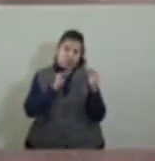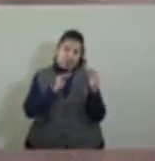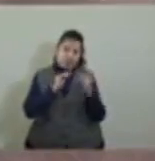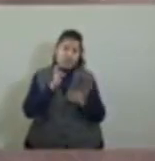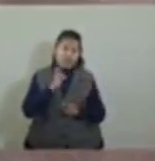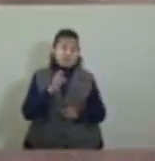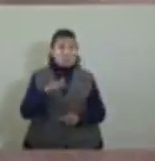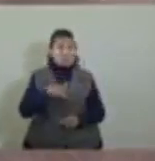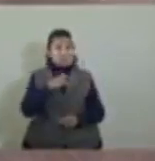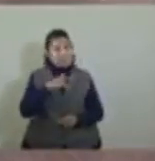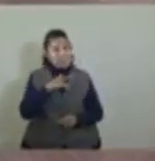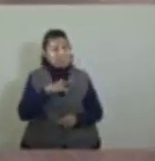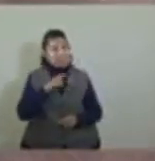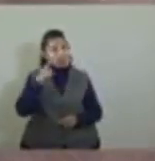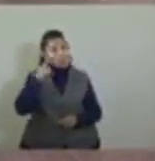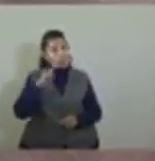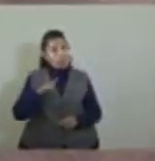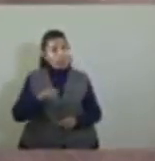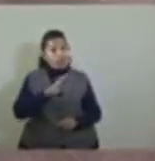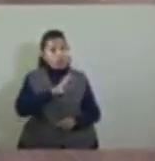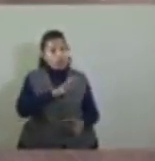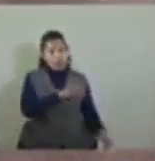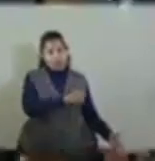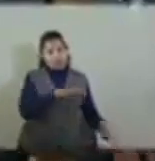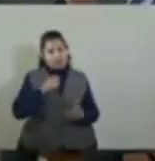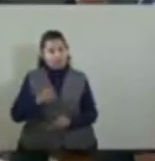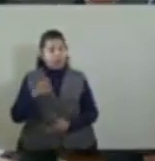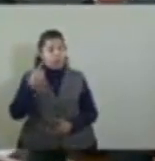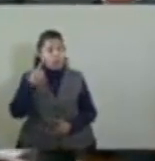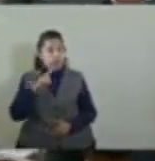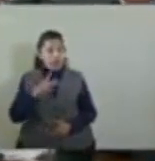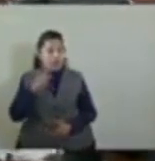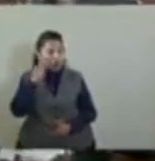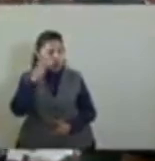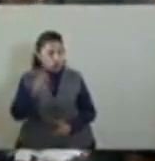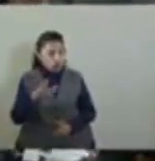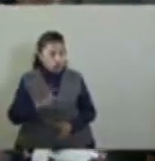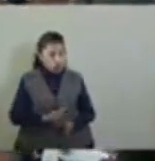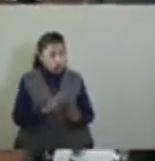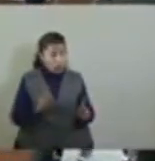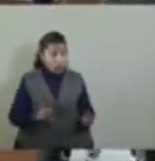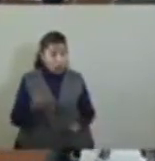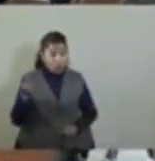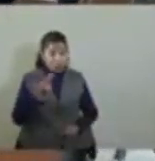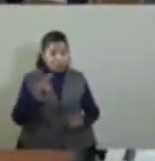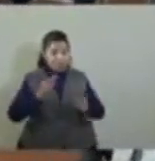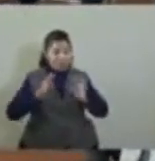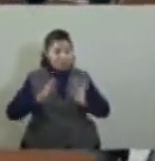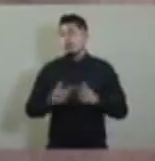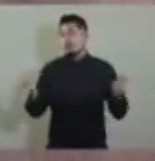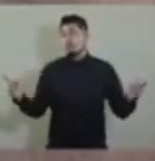estará destinada a recuperar la paz social y la tranquilidad.